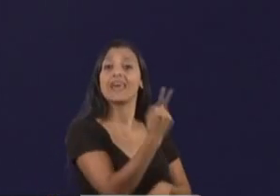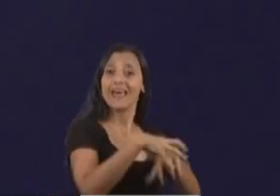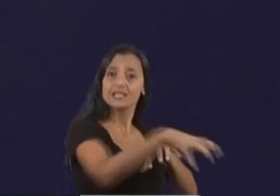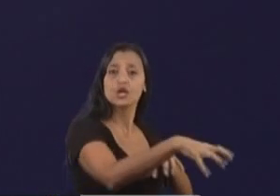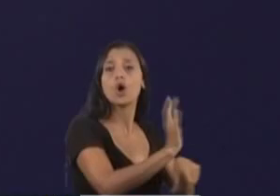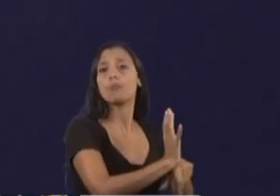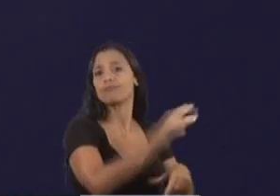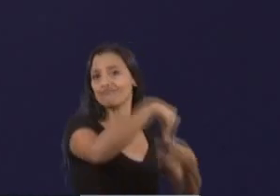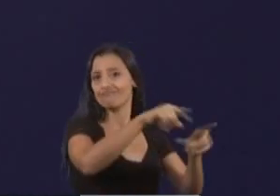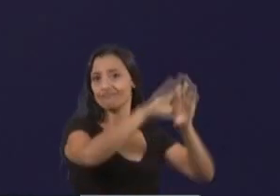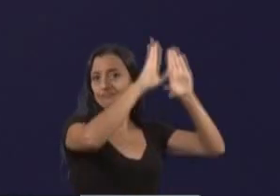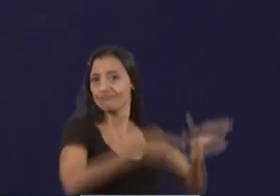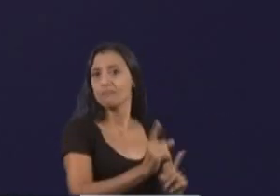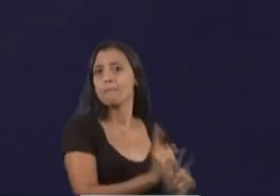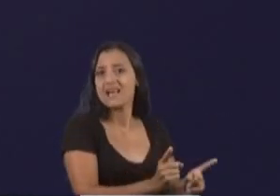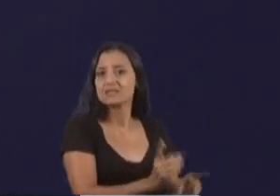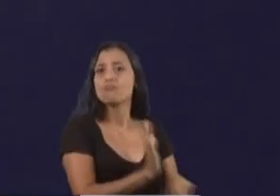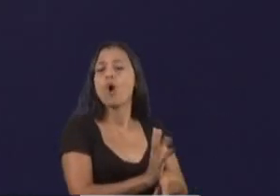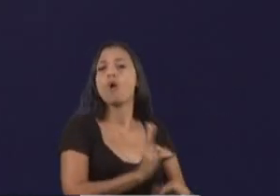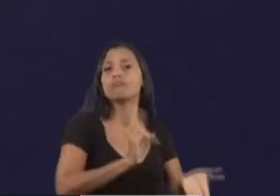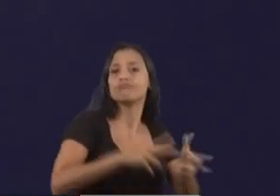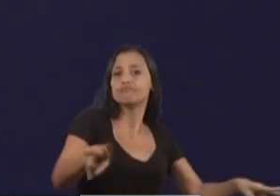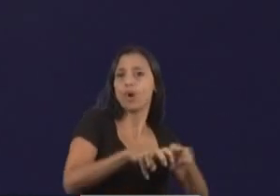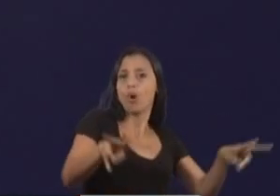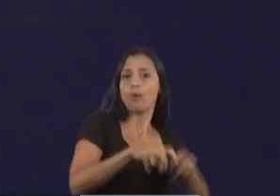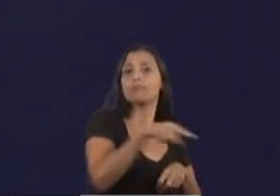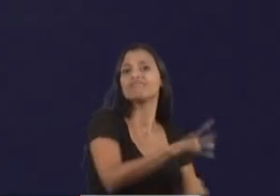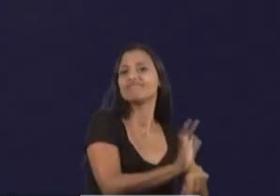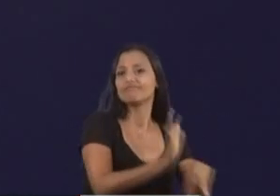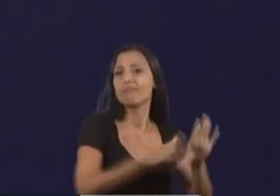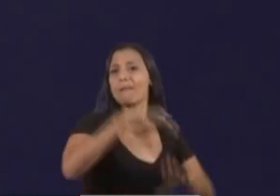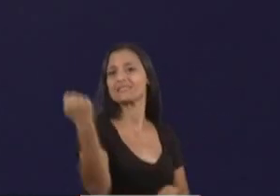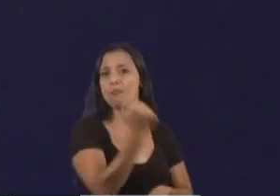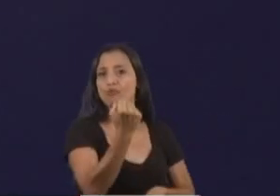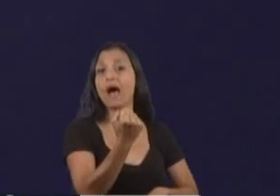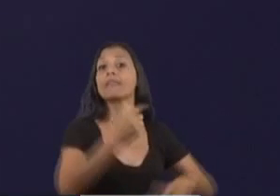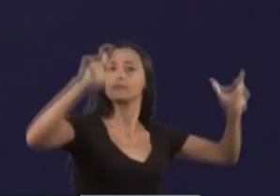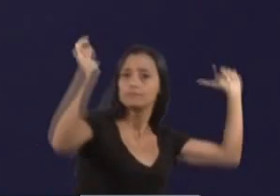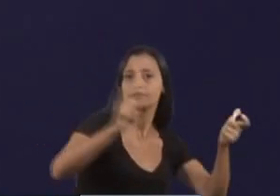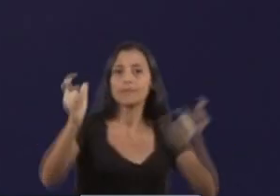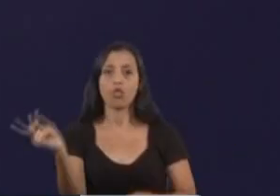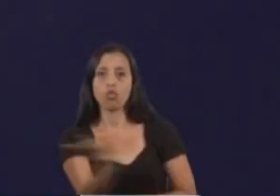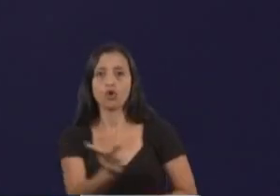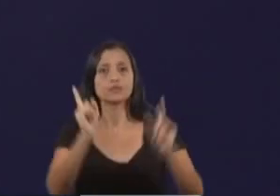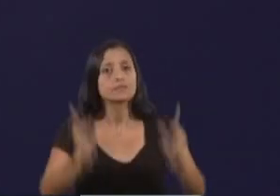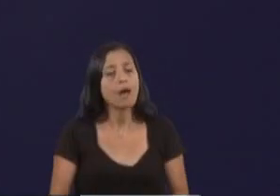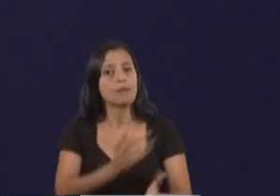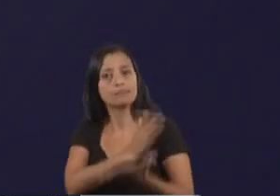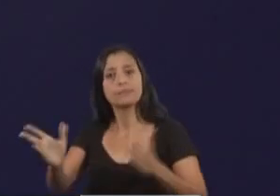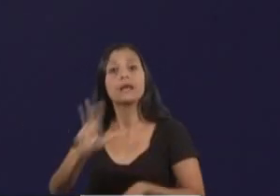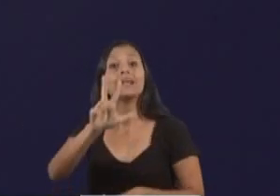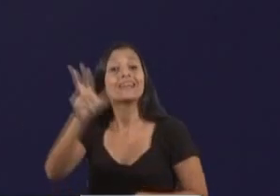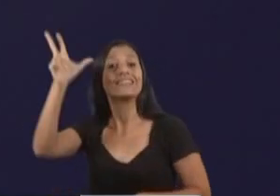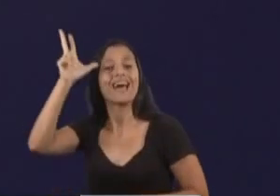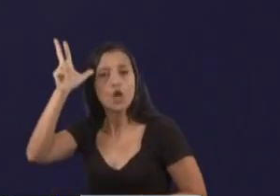de grandes contribuyentes. Esto es lo más, digamos, lo más representativo. También se eliminaron